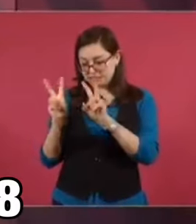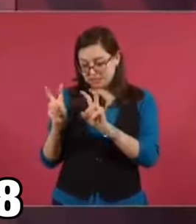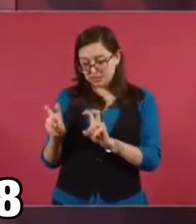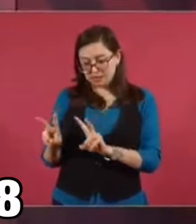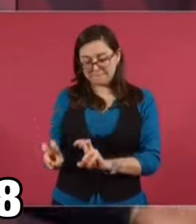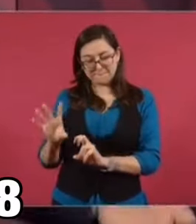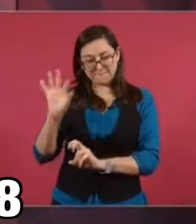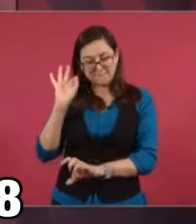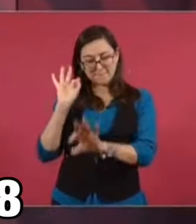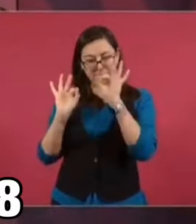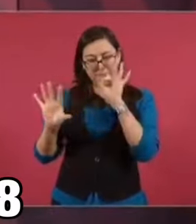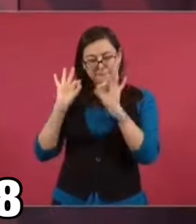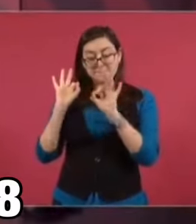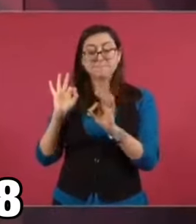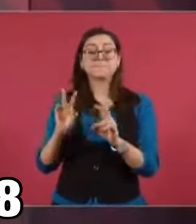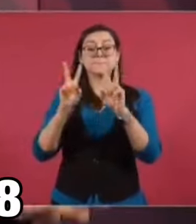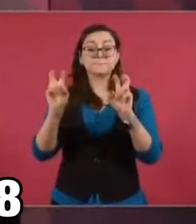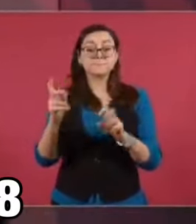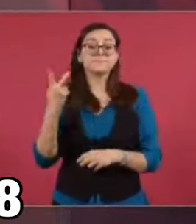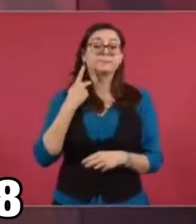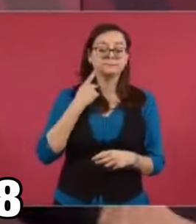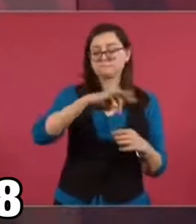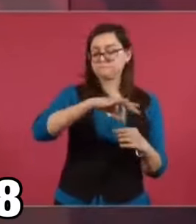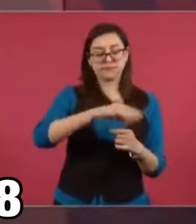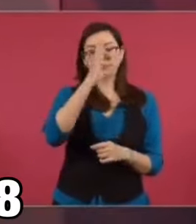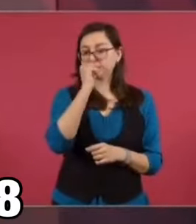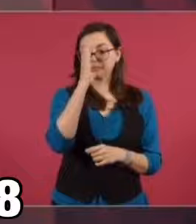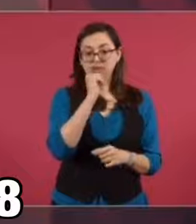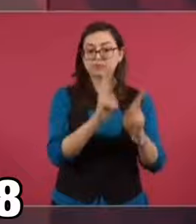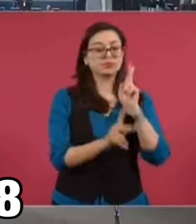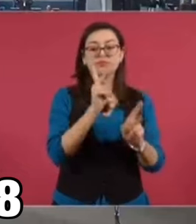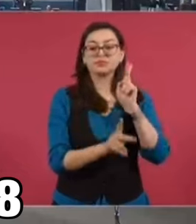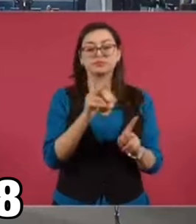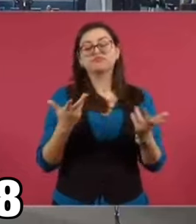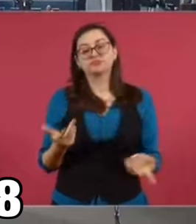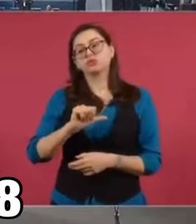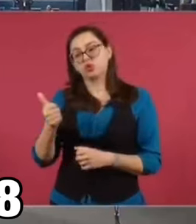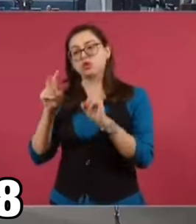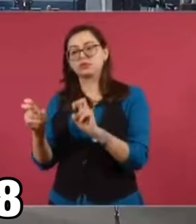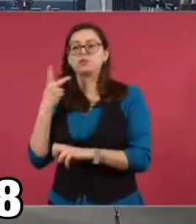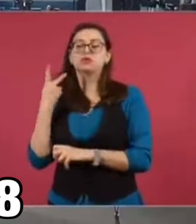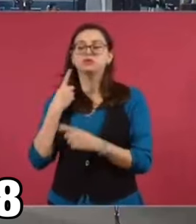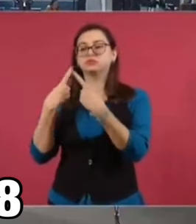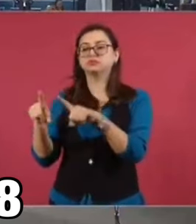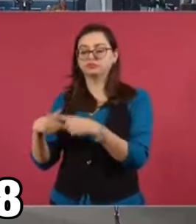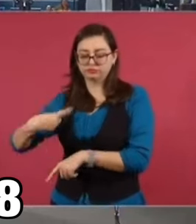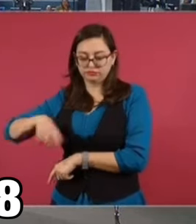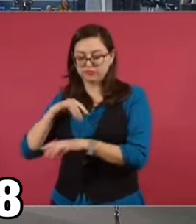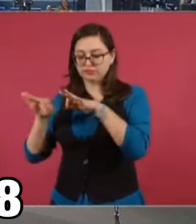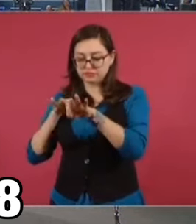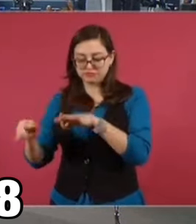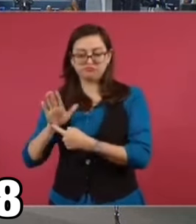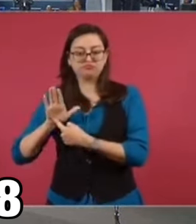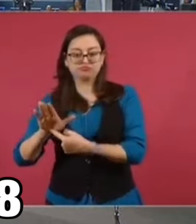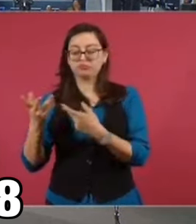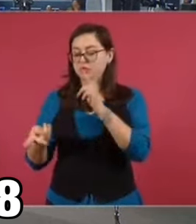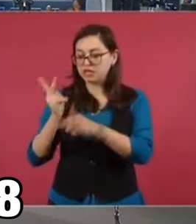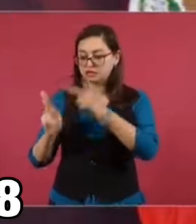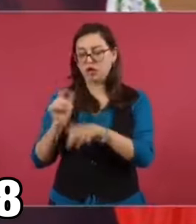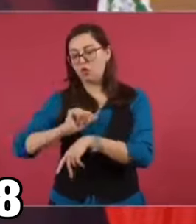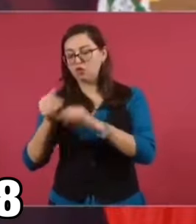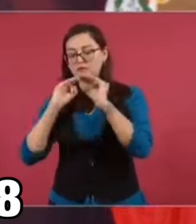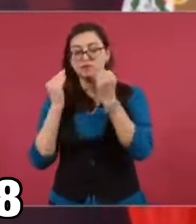temas políticos electorales. Temas políticos sí, porque la política es parte de nuestro trabajo. Por eso es la